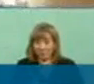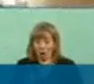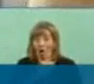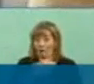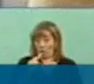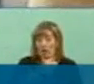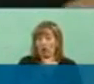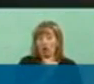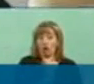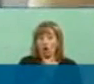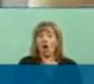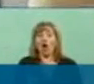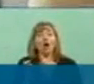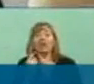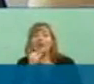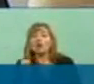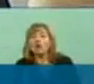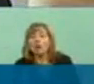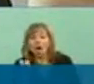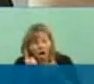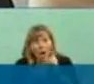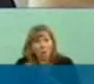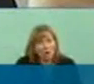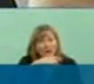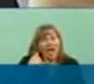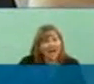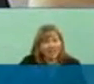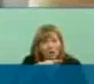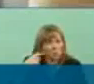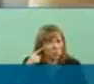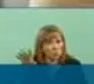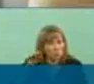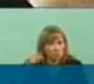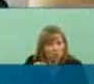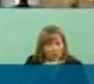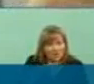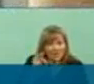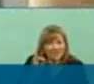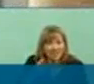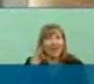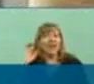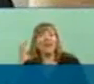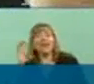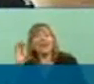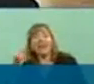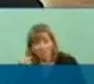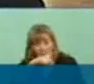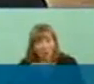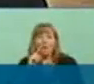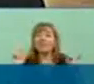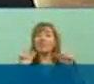gobierno. ¿A quién le contaron? ¿Algún argentino escuchó por radio,